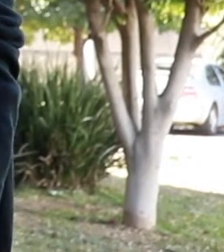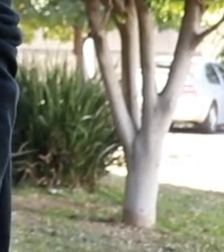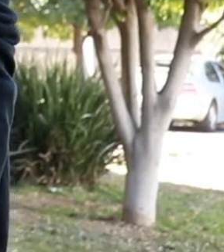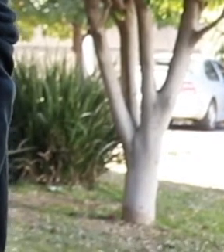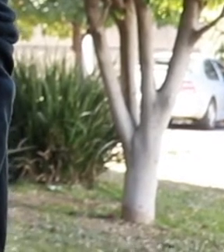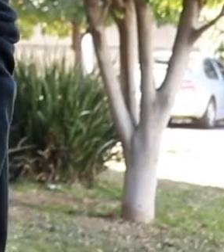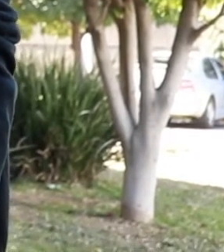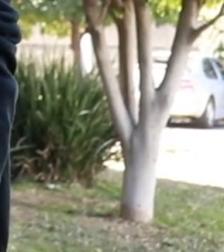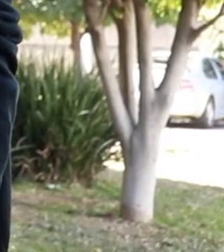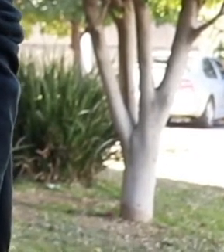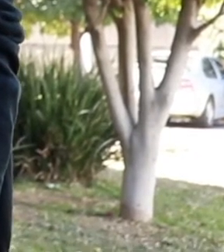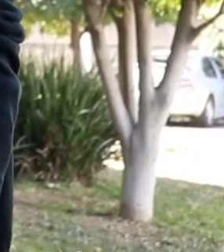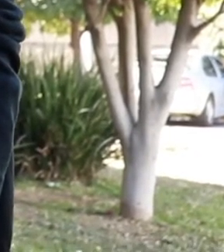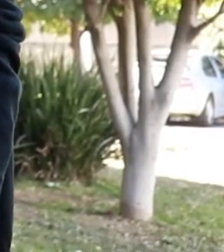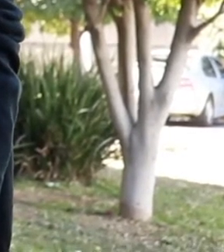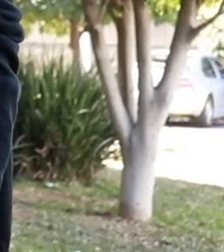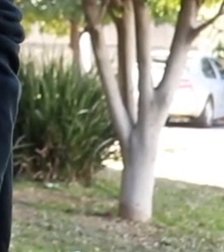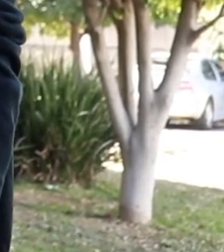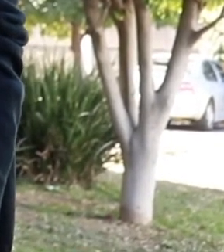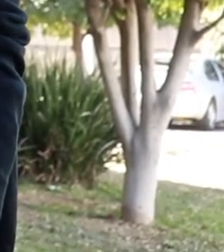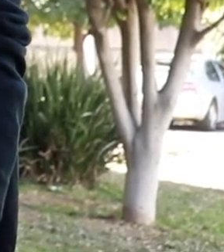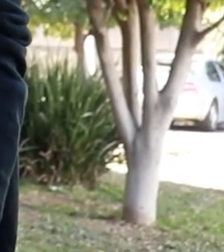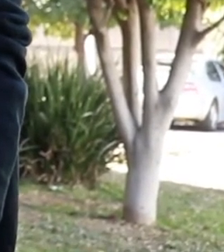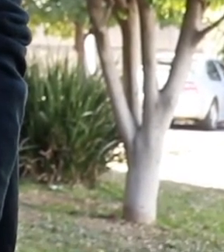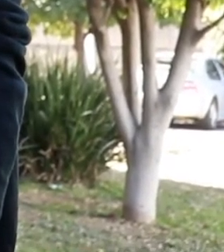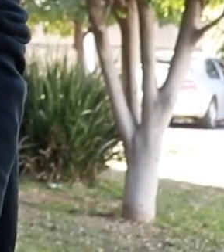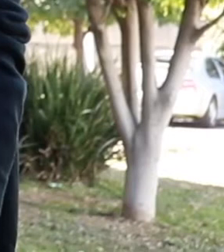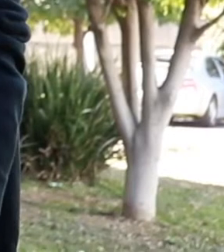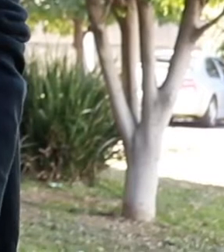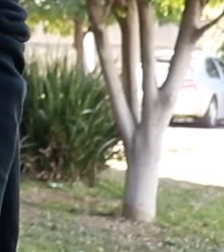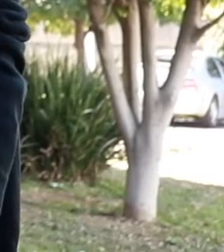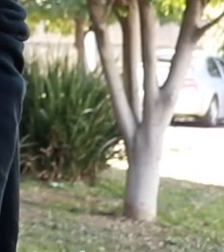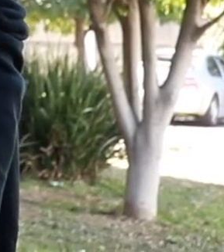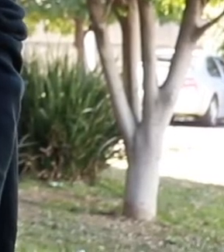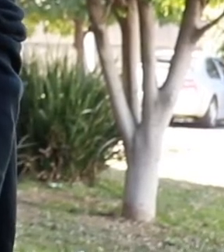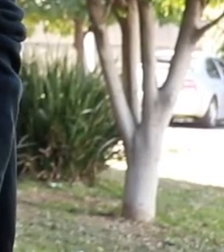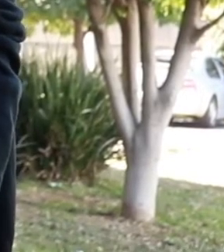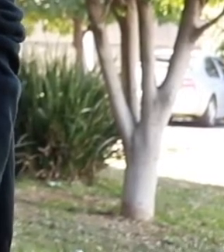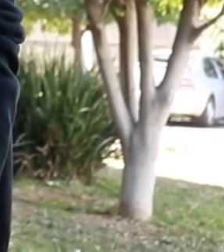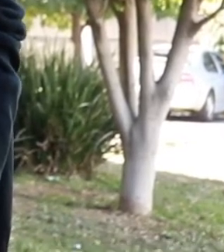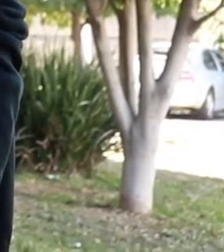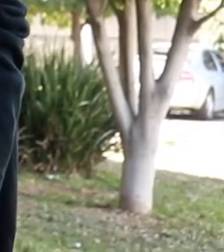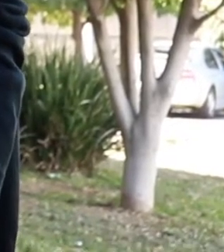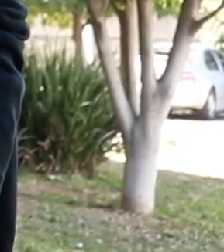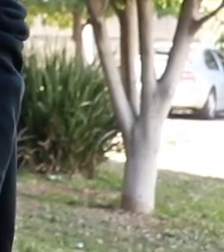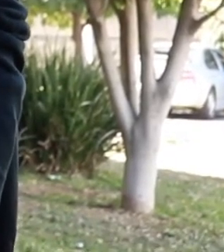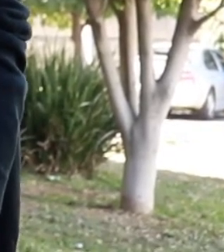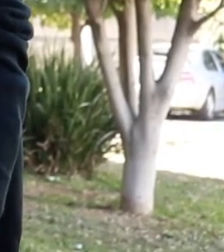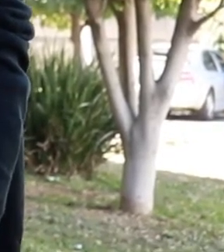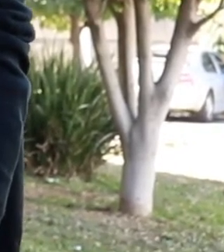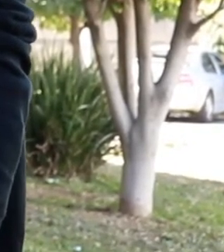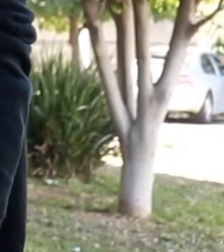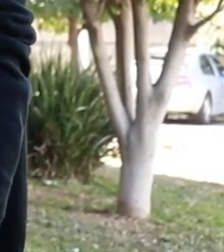fue realmente evaluar un plan de estudios. Yo actualmente pues estudio en el Instituto de Ciencias de la Educación. Y